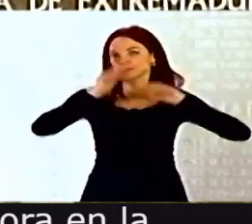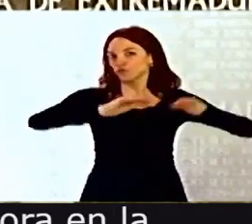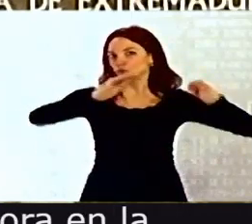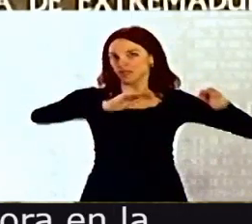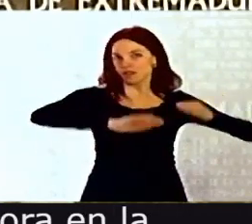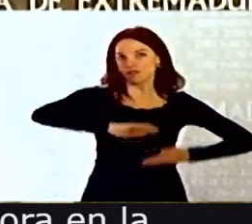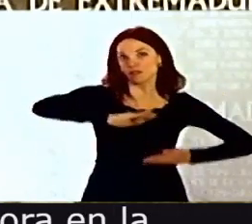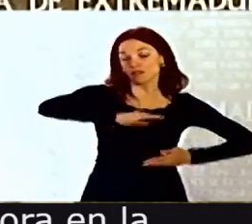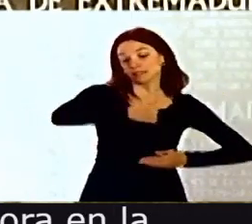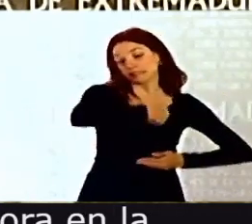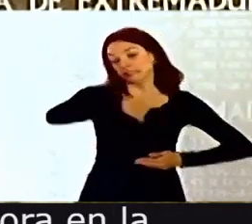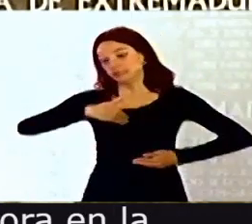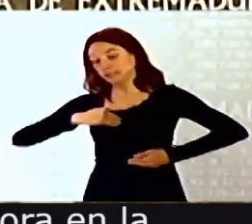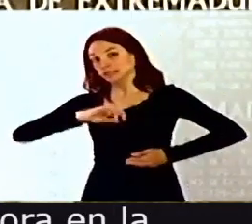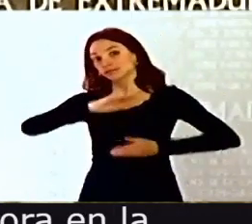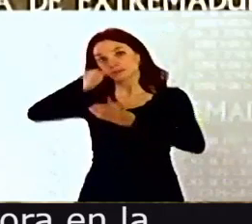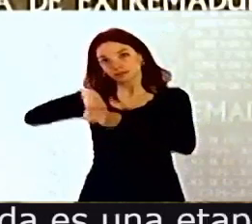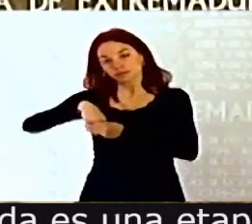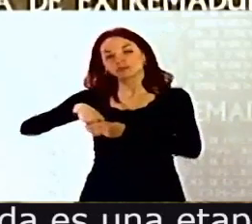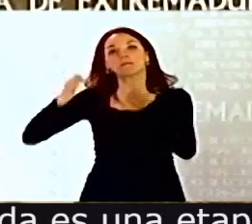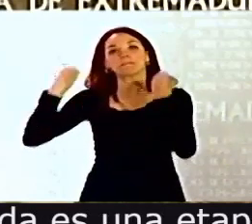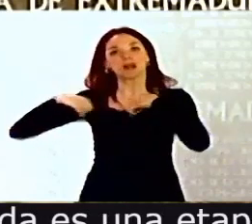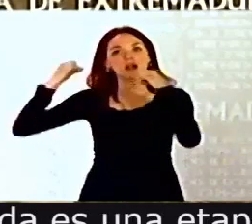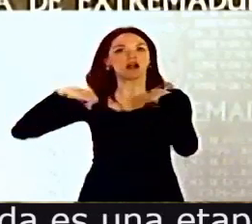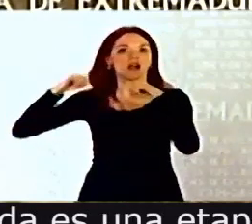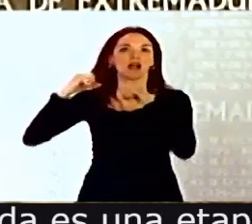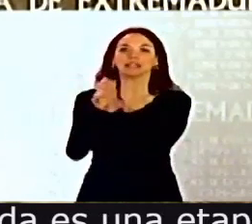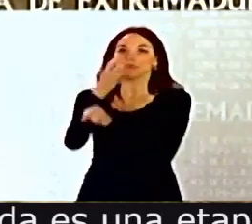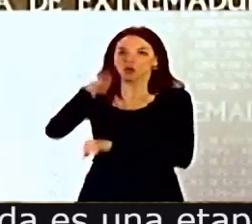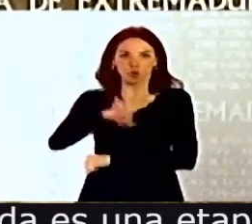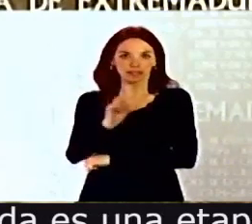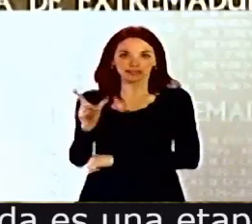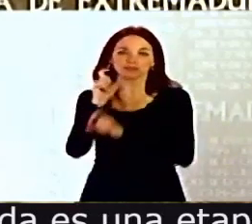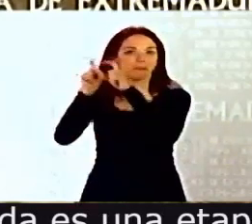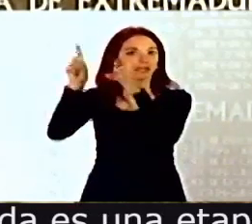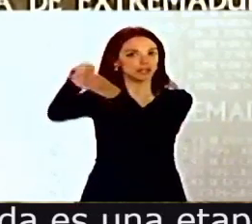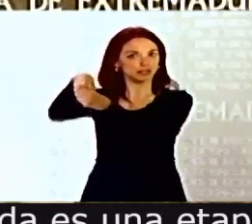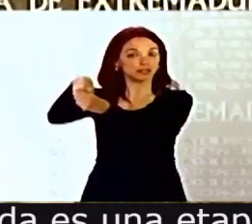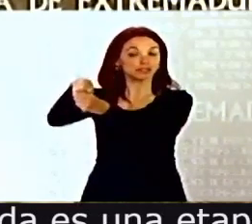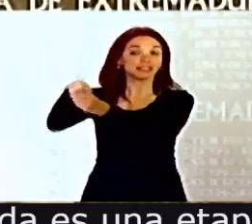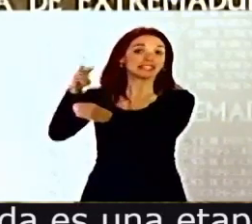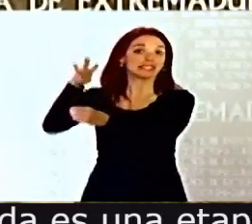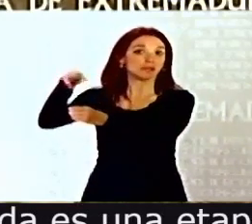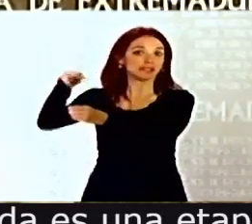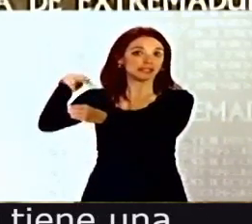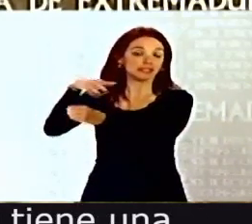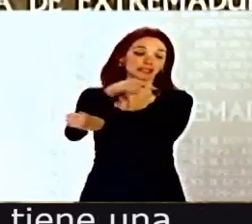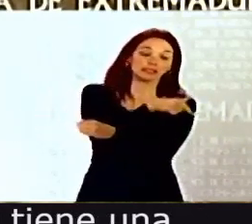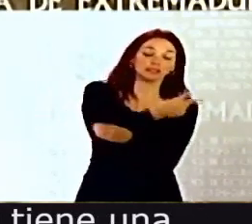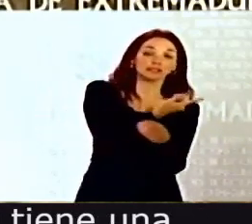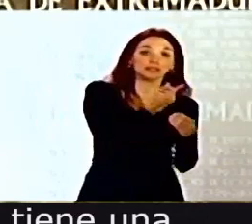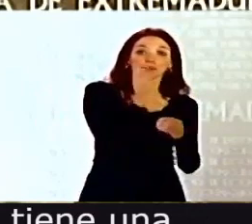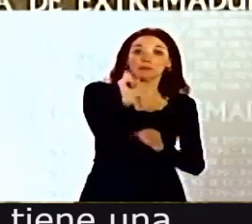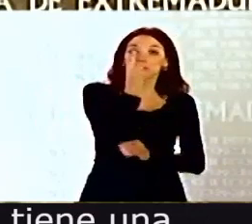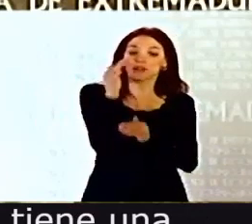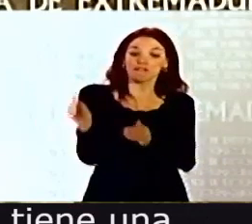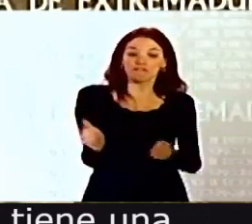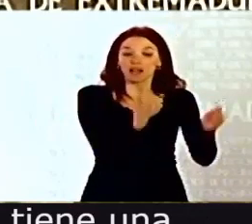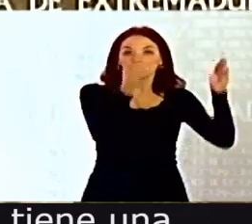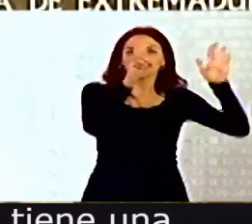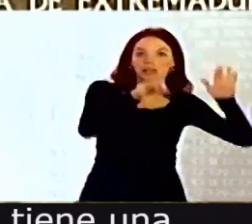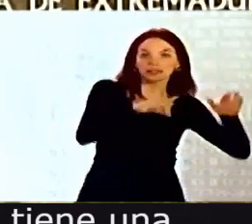etapa de prácticas no laborales en empresa. La segunda tiene una duración de 3 meses y la primera tiene una duración de